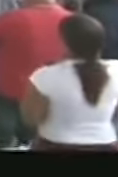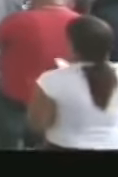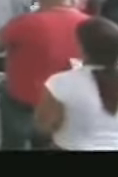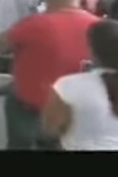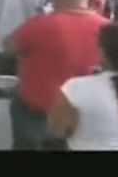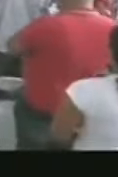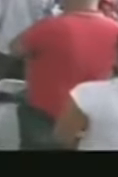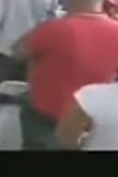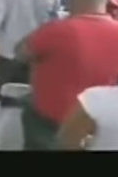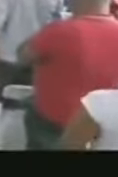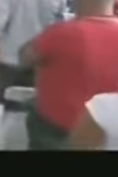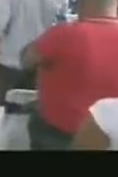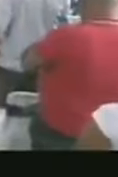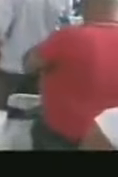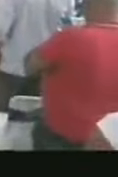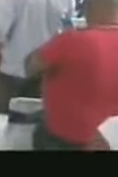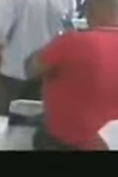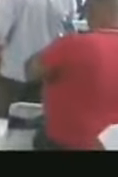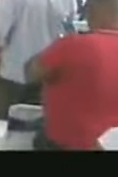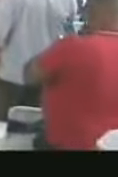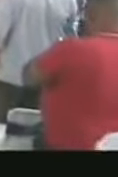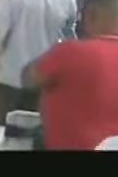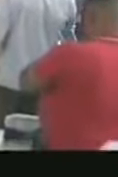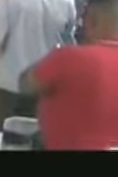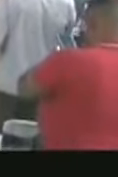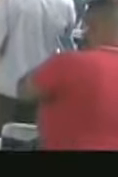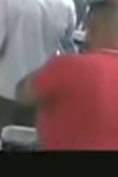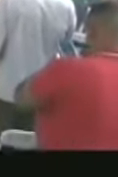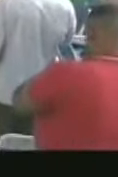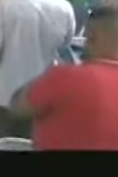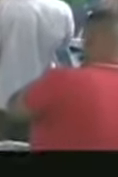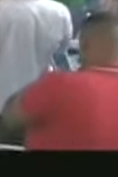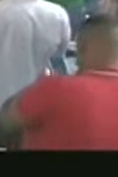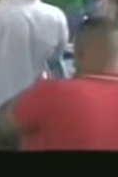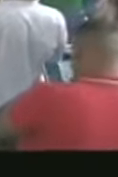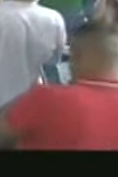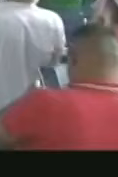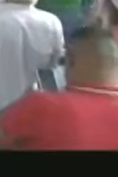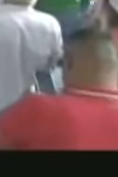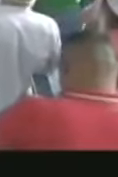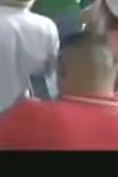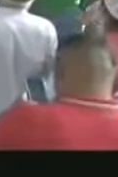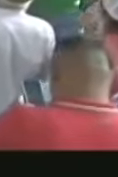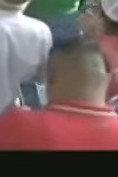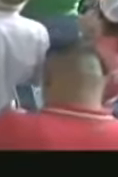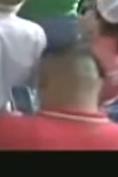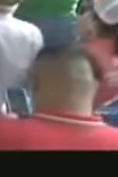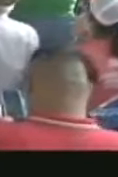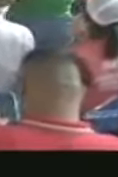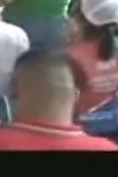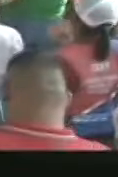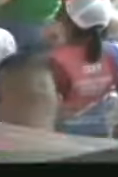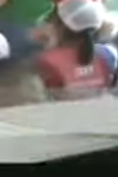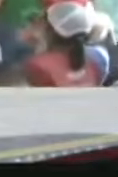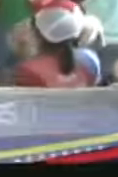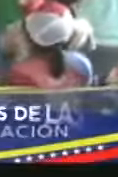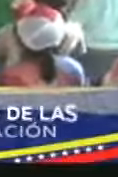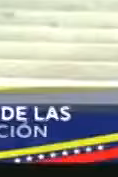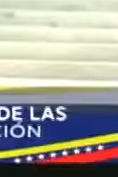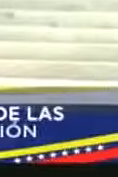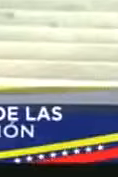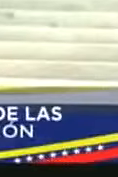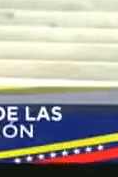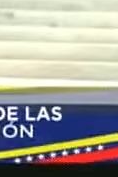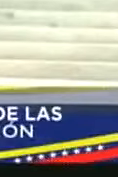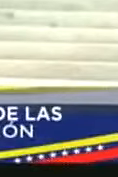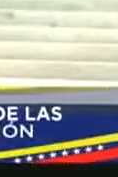Tambor, tambor de la raíz de la madre África. Tambor de nuestra diversidad cultural. Tambor que es nuestra